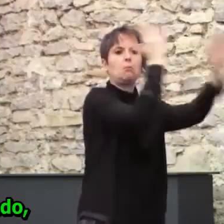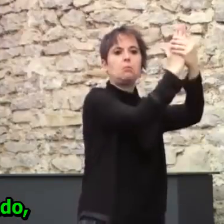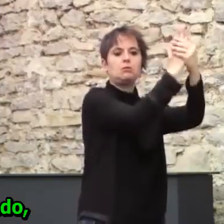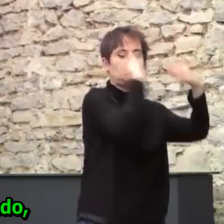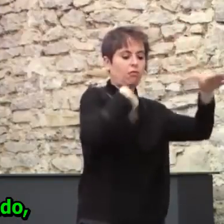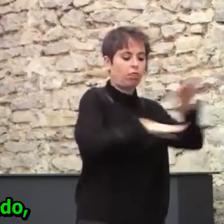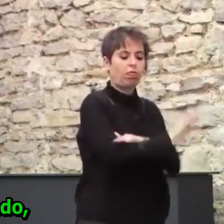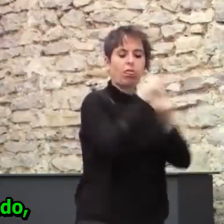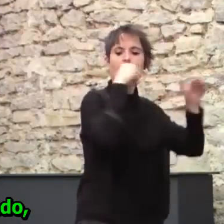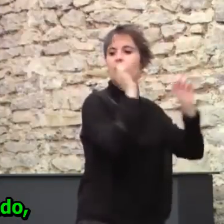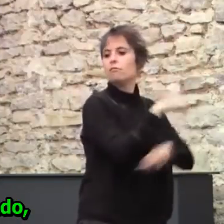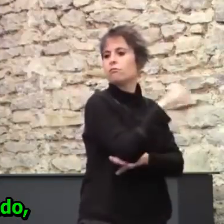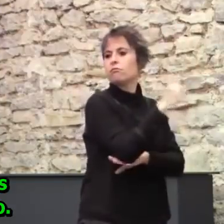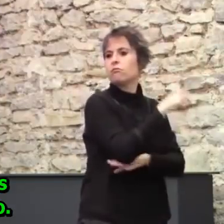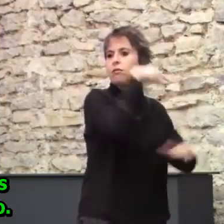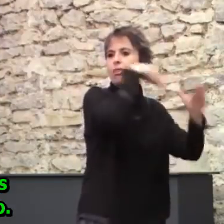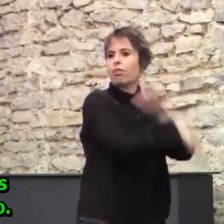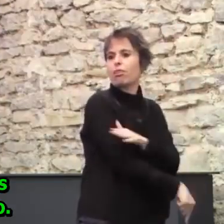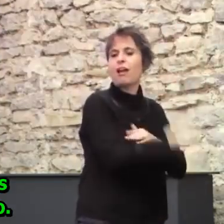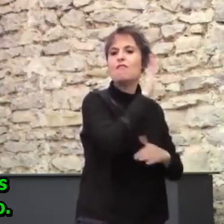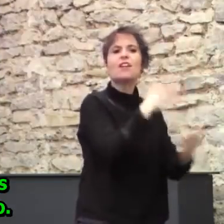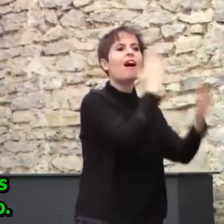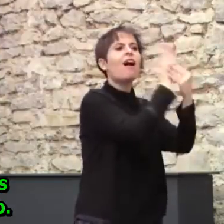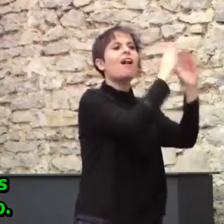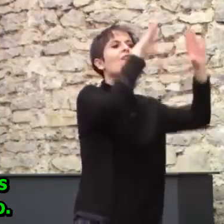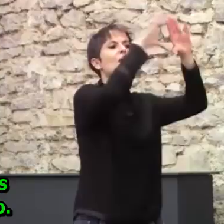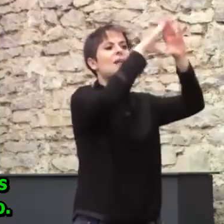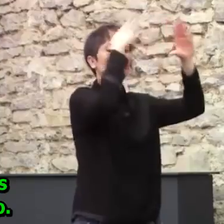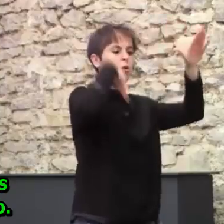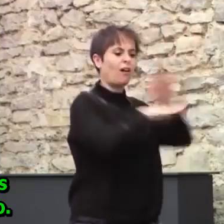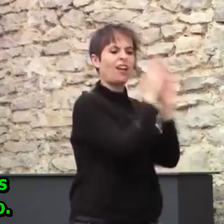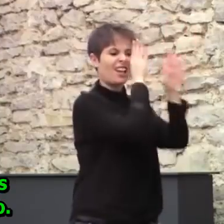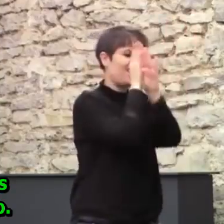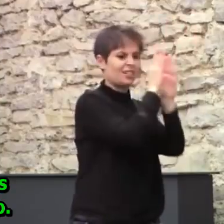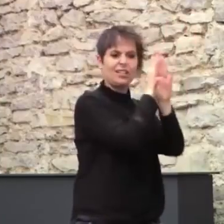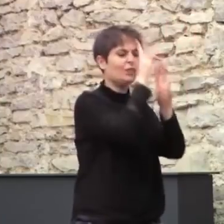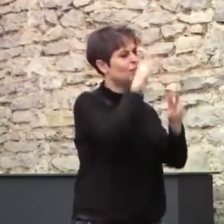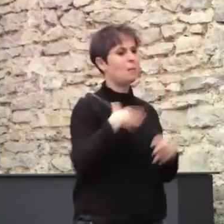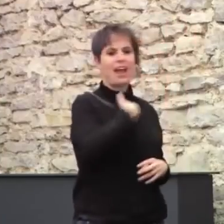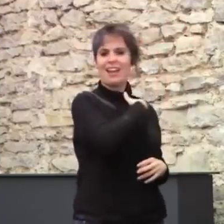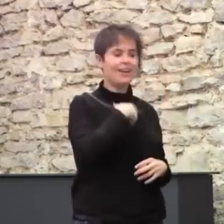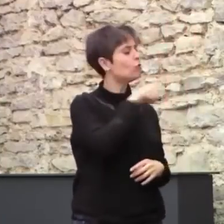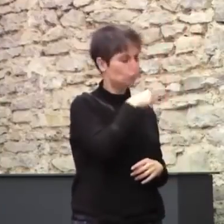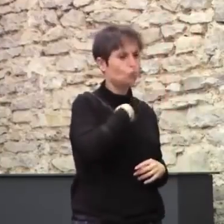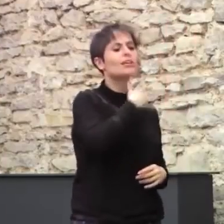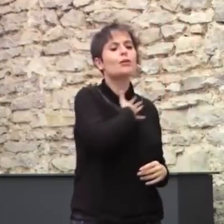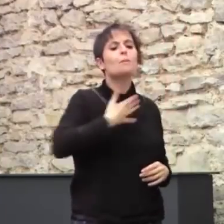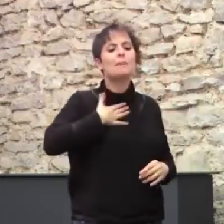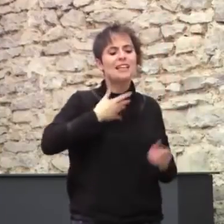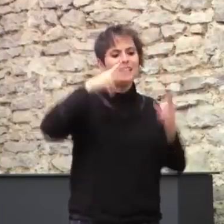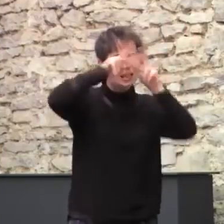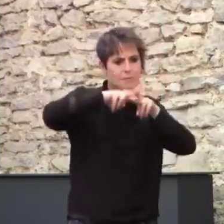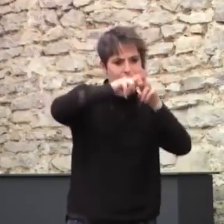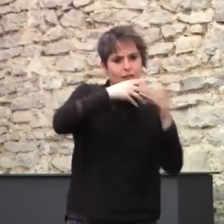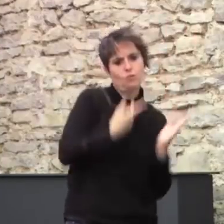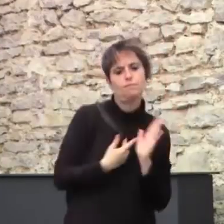el sótano, en lo más profundo de lo más profundo, que es donde están todos los libros de feminismo y de teoría de género. Y entonces dije, bueno, pues voy a...